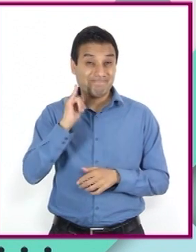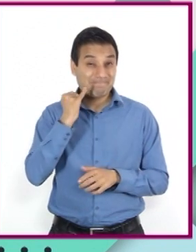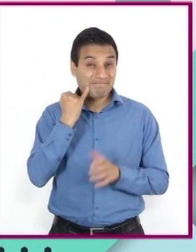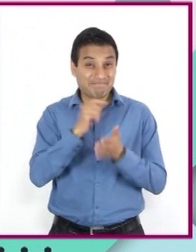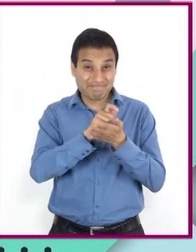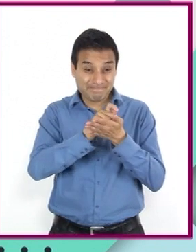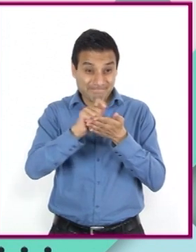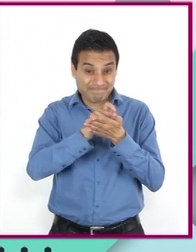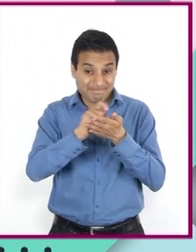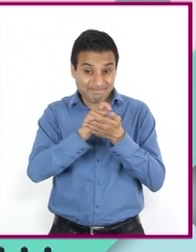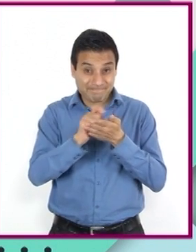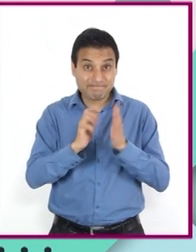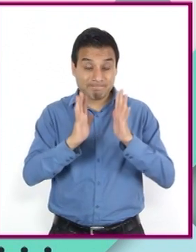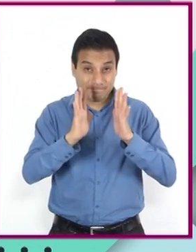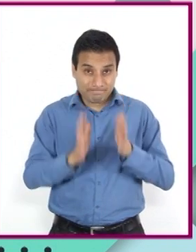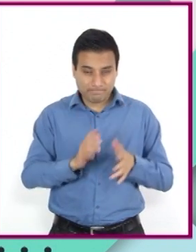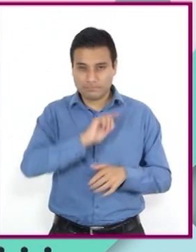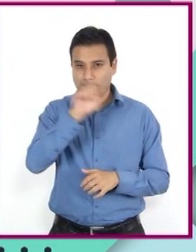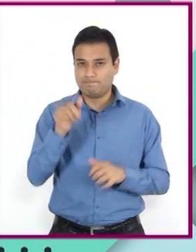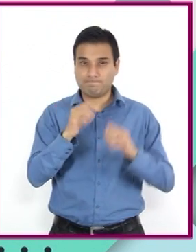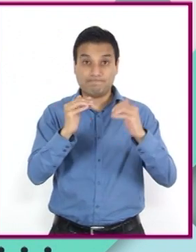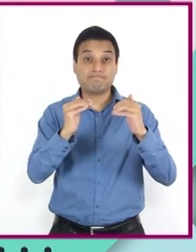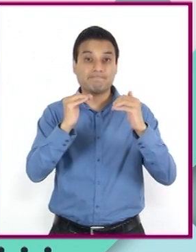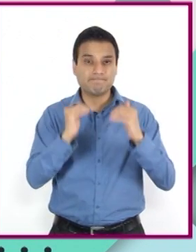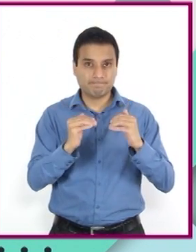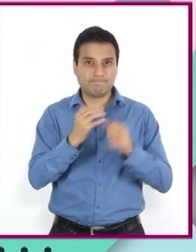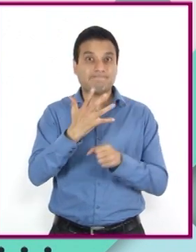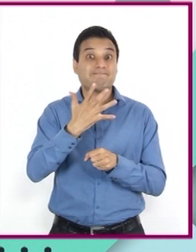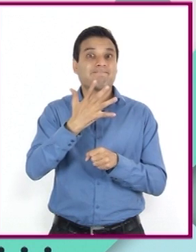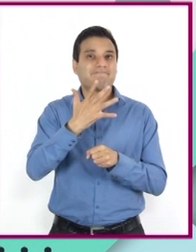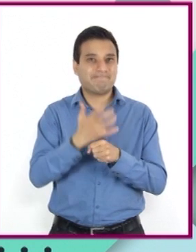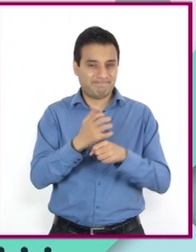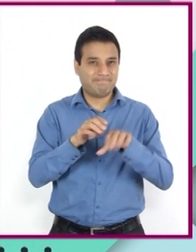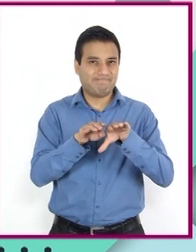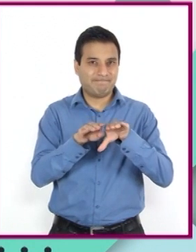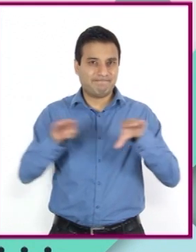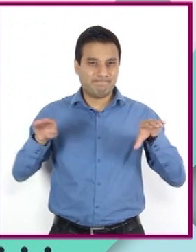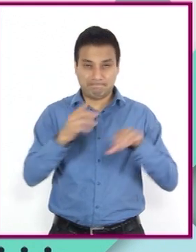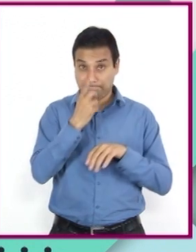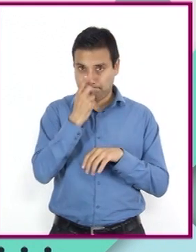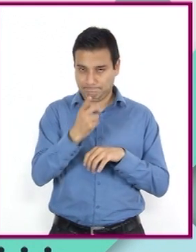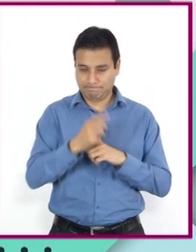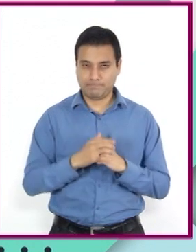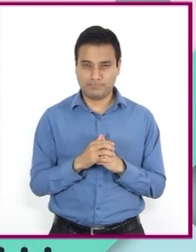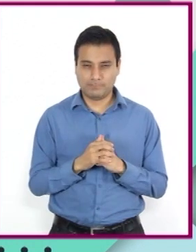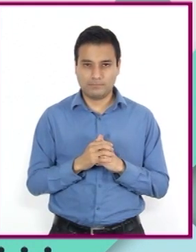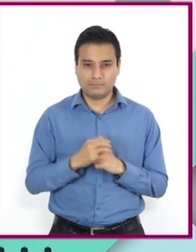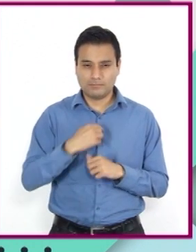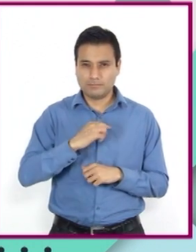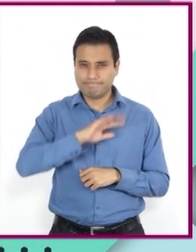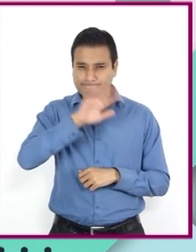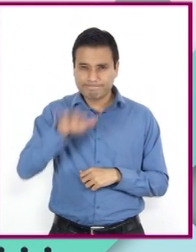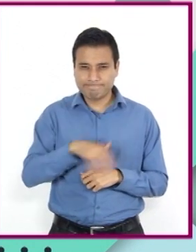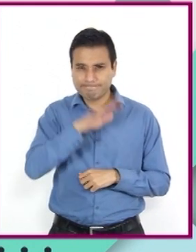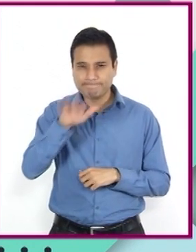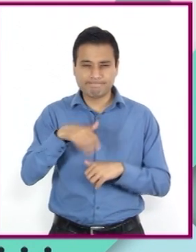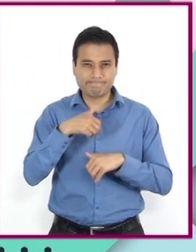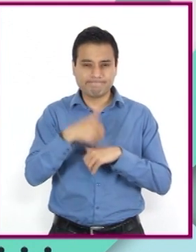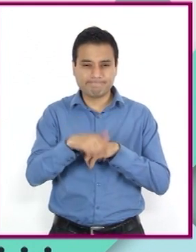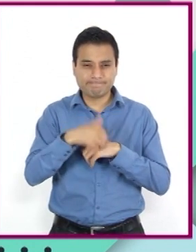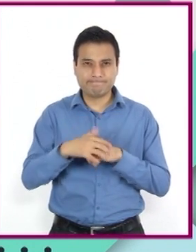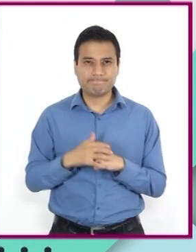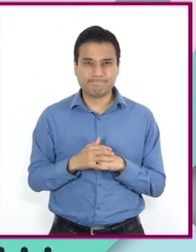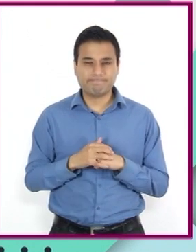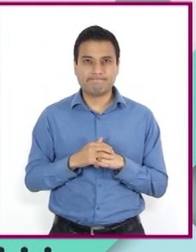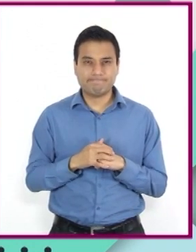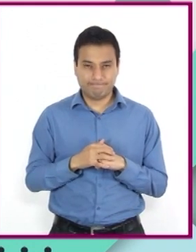el tercer renglón, procedió a llenar el quinto renglón diciendo: busco un número que multiplicado por